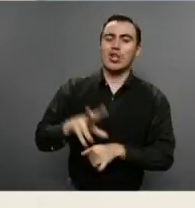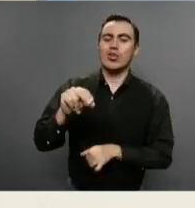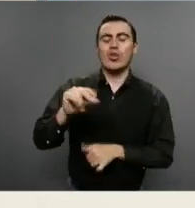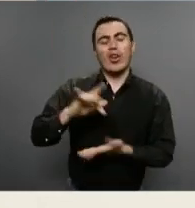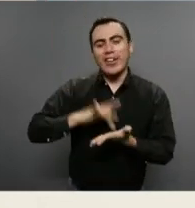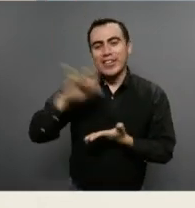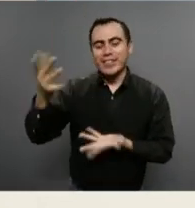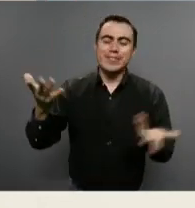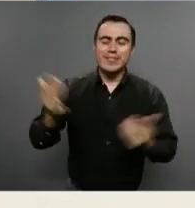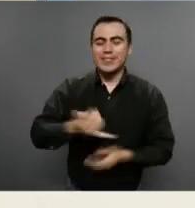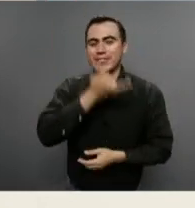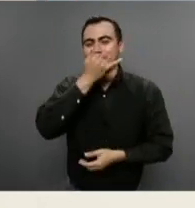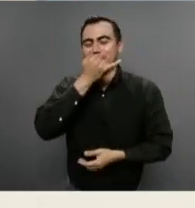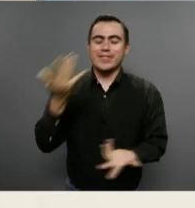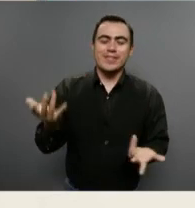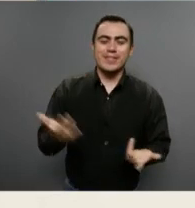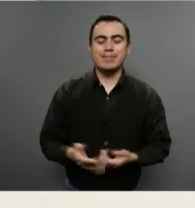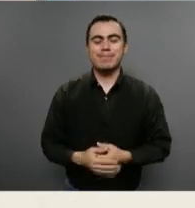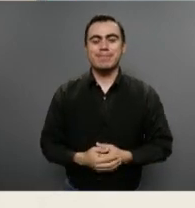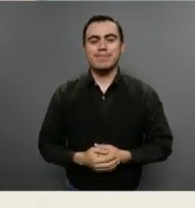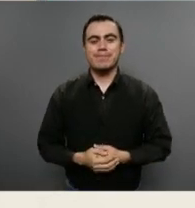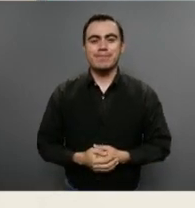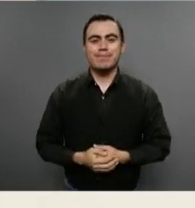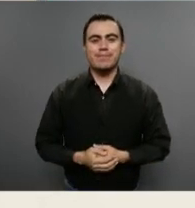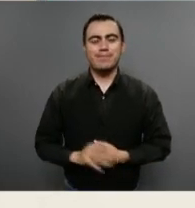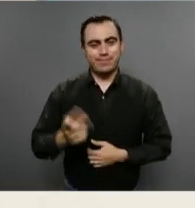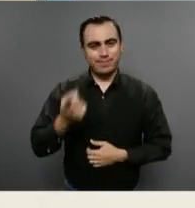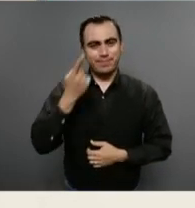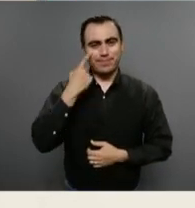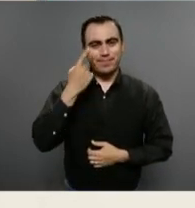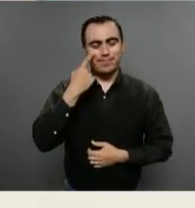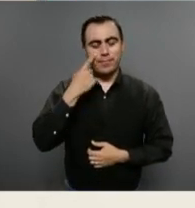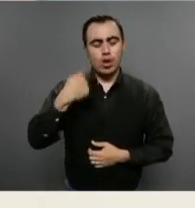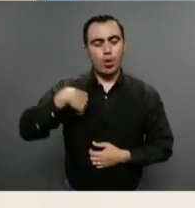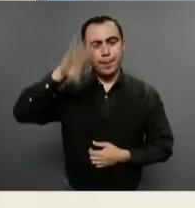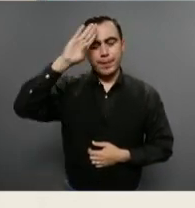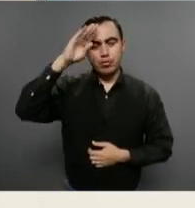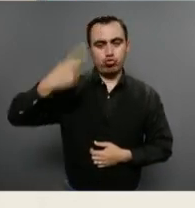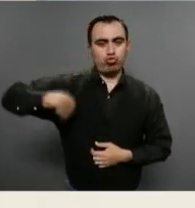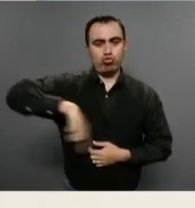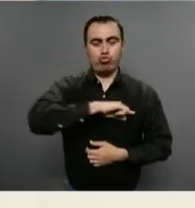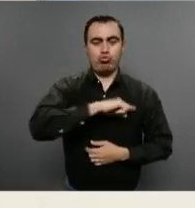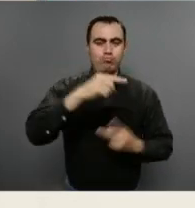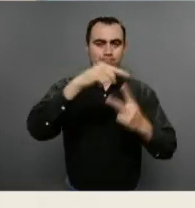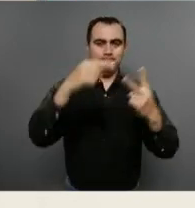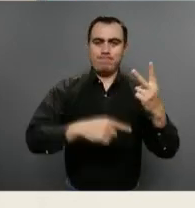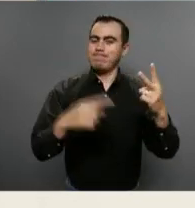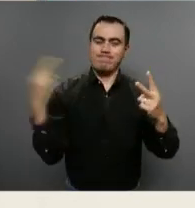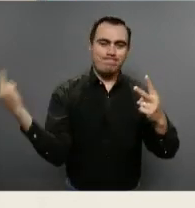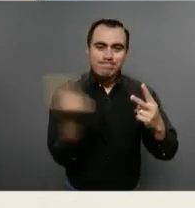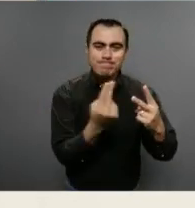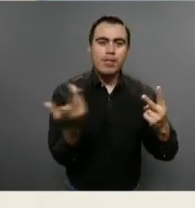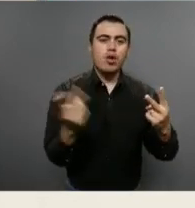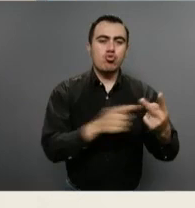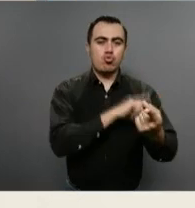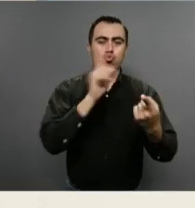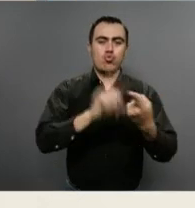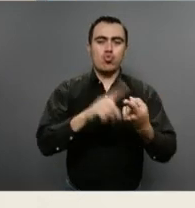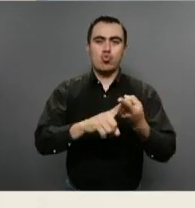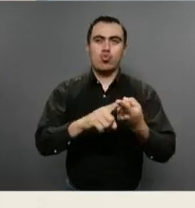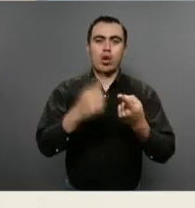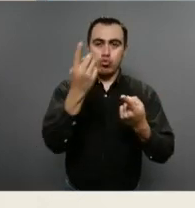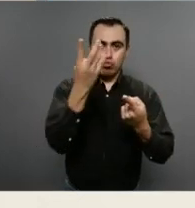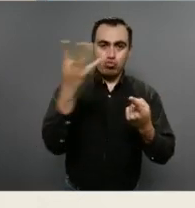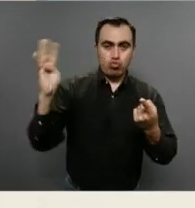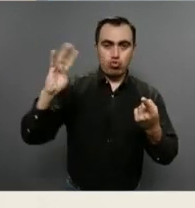Perdón por la ironía, pero pues sí es así. Mira, yo creo que lo que necesitamos son dos cosas básicas. La primera es que salgan a las calles. Sí.